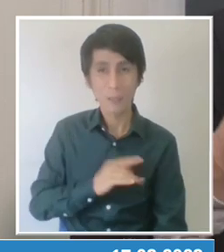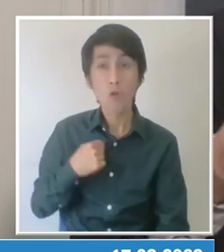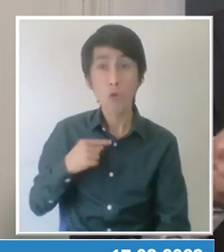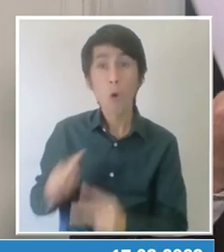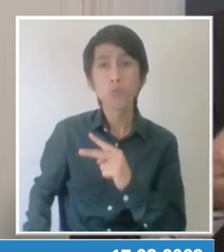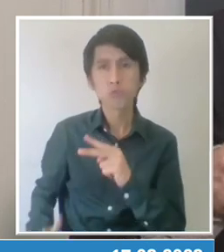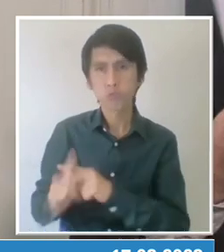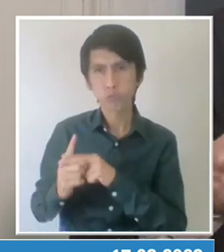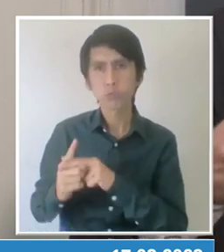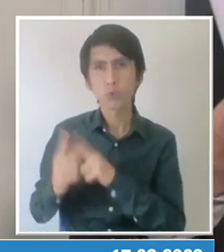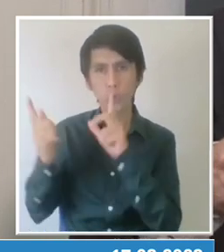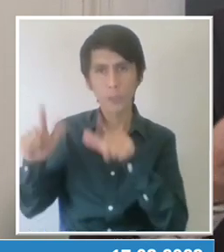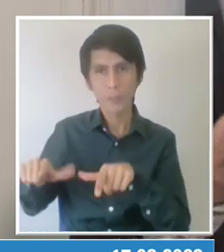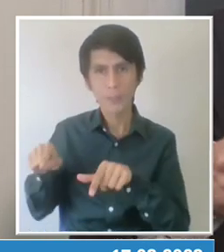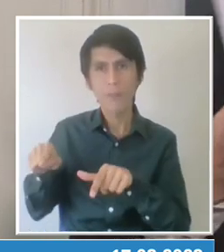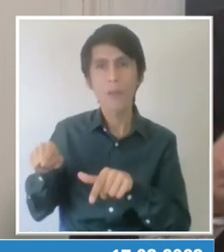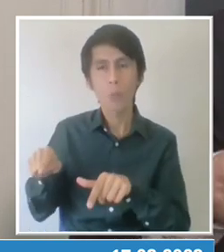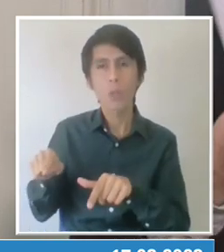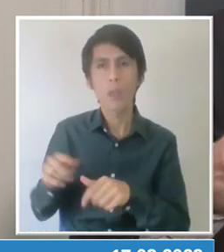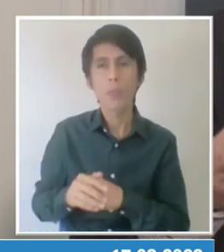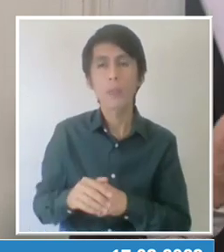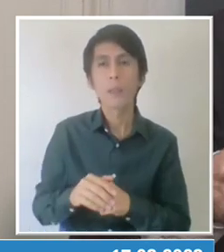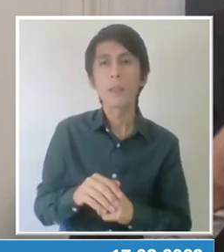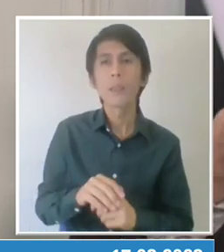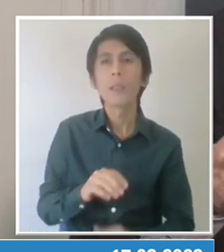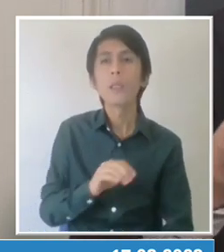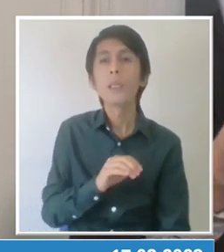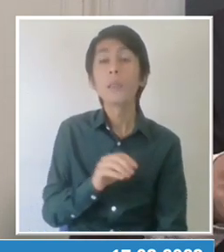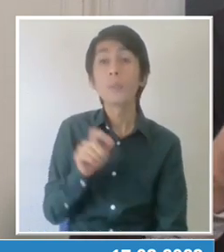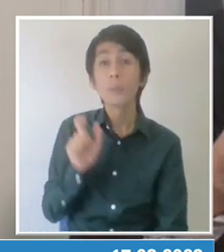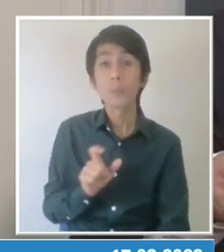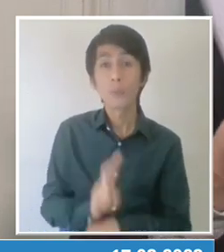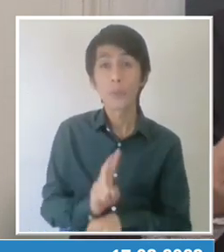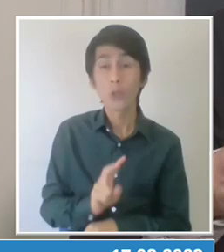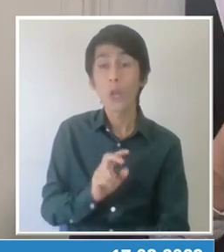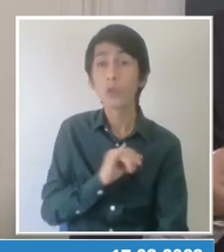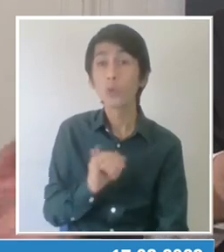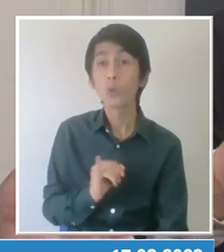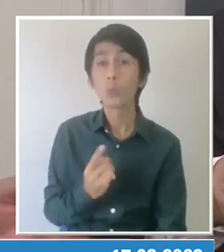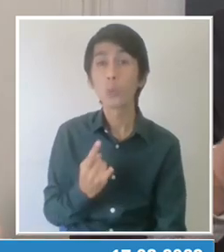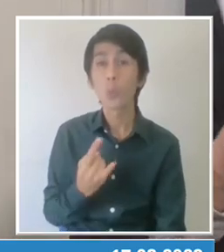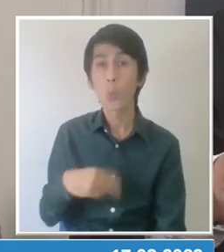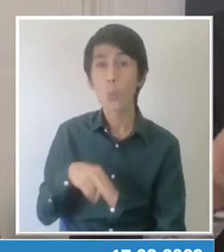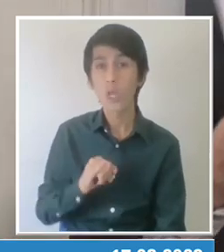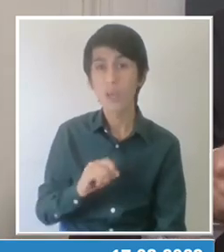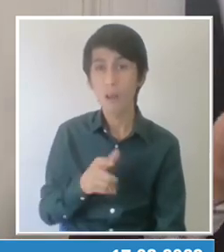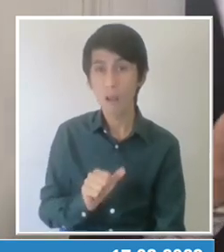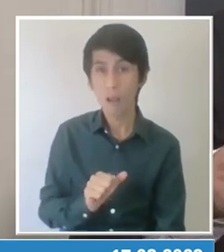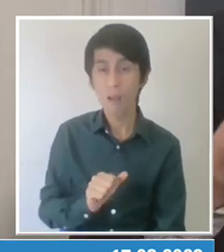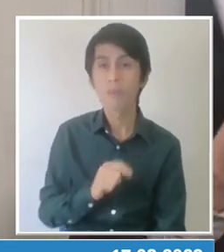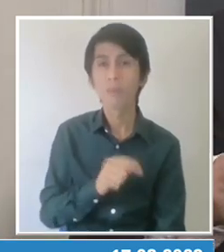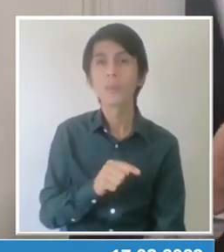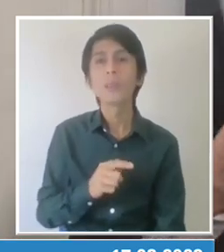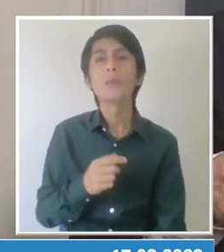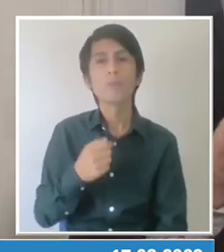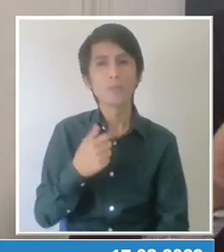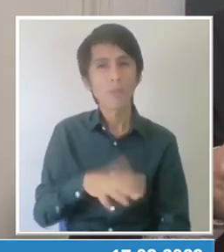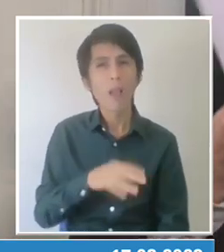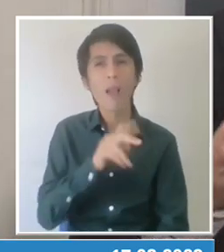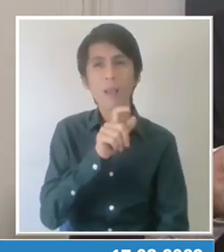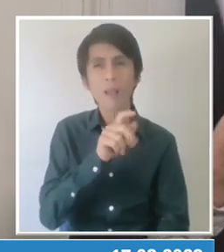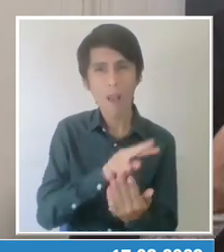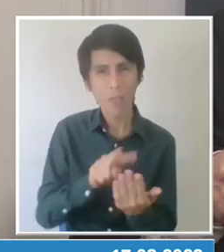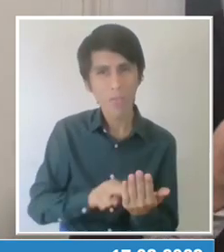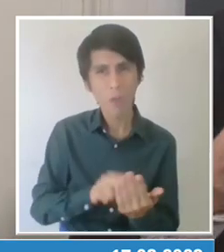Alira Zúñiga Añasco, de la cual he leído igual que de nuestra presidenta de la Comisión